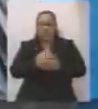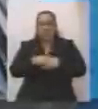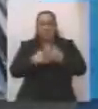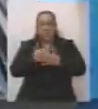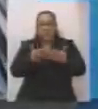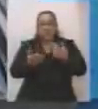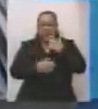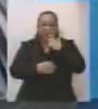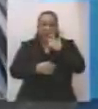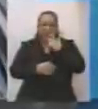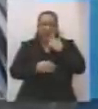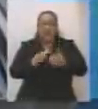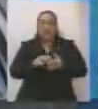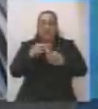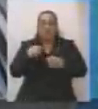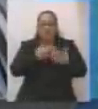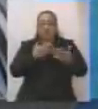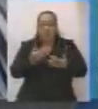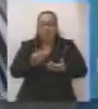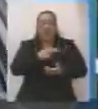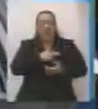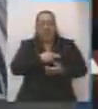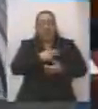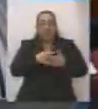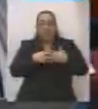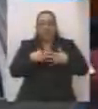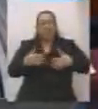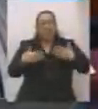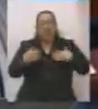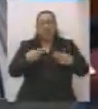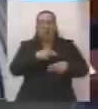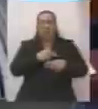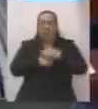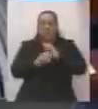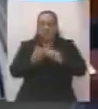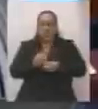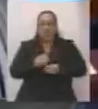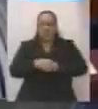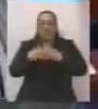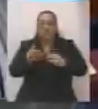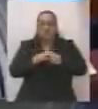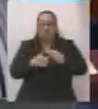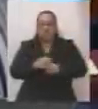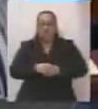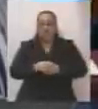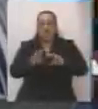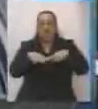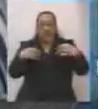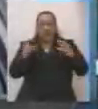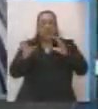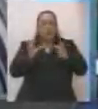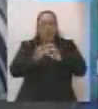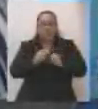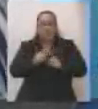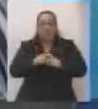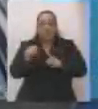todos ustedes, en especial a nuestro invitado, que nos complace tener en el Congreso, saludar a los panelistas, saludar